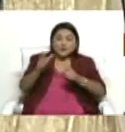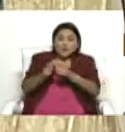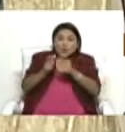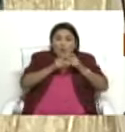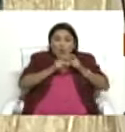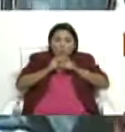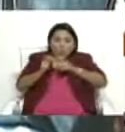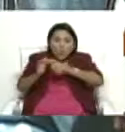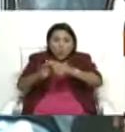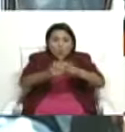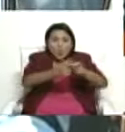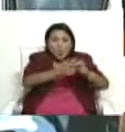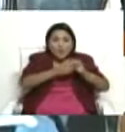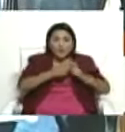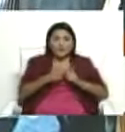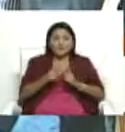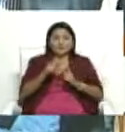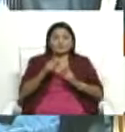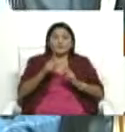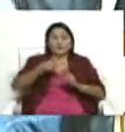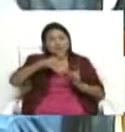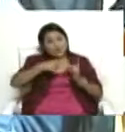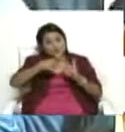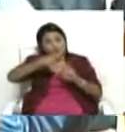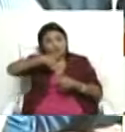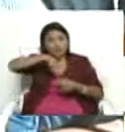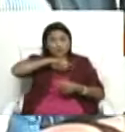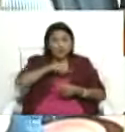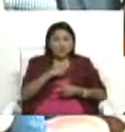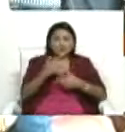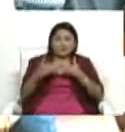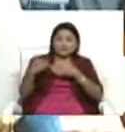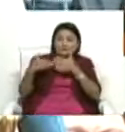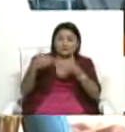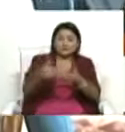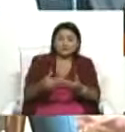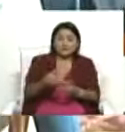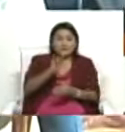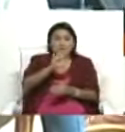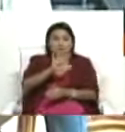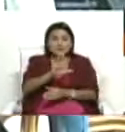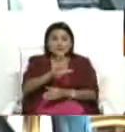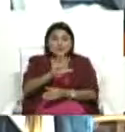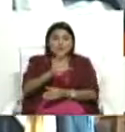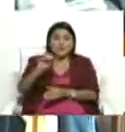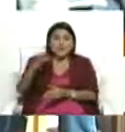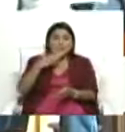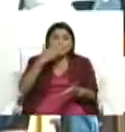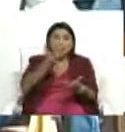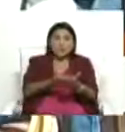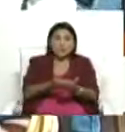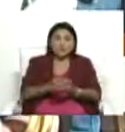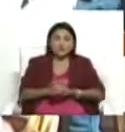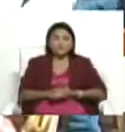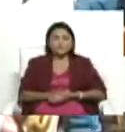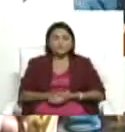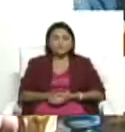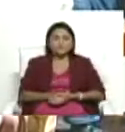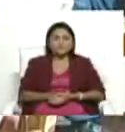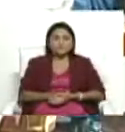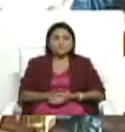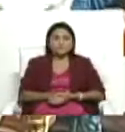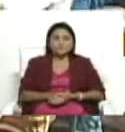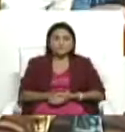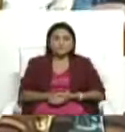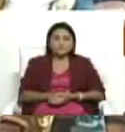trabajo que nos obligaron a procesar más de 500 propuestas en un tema que